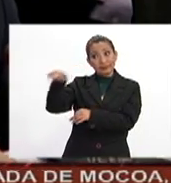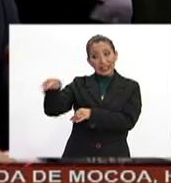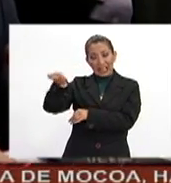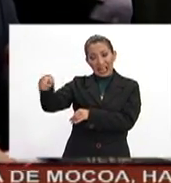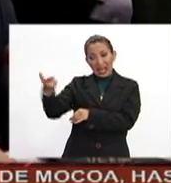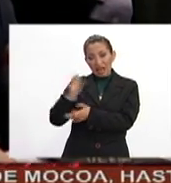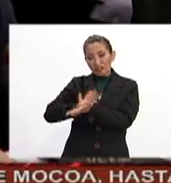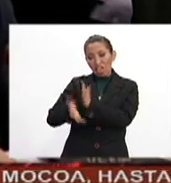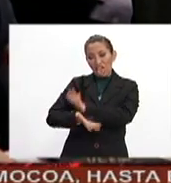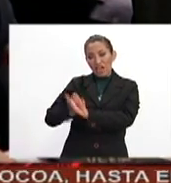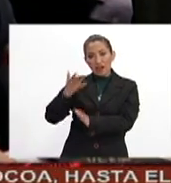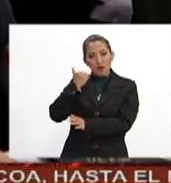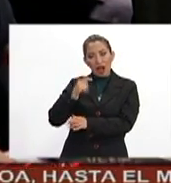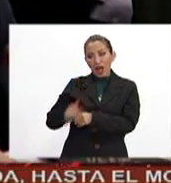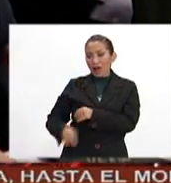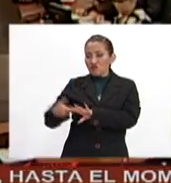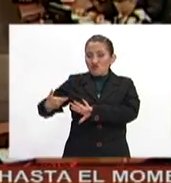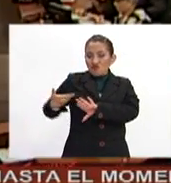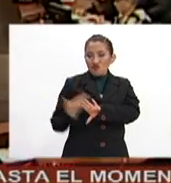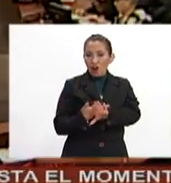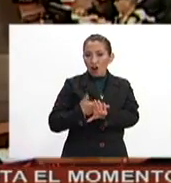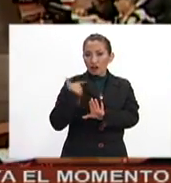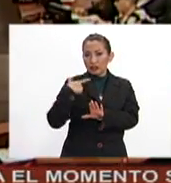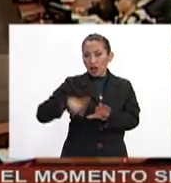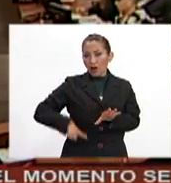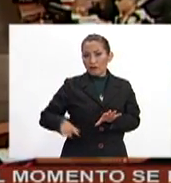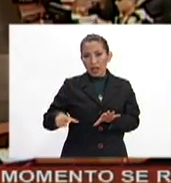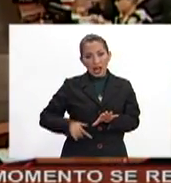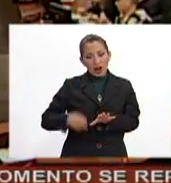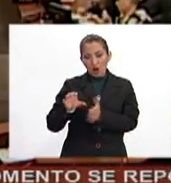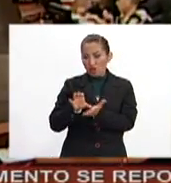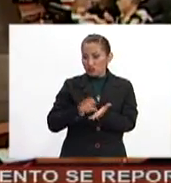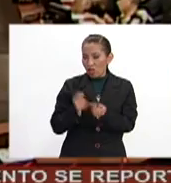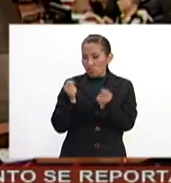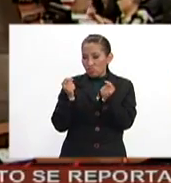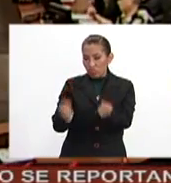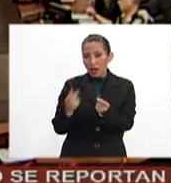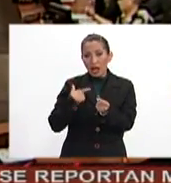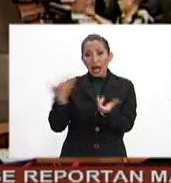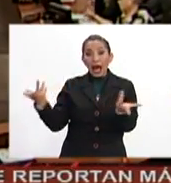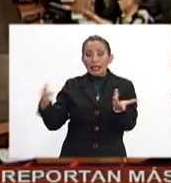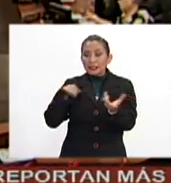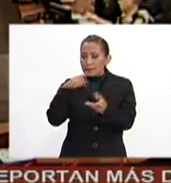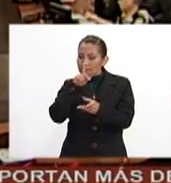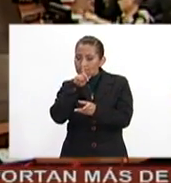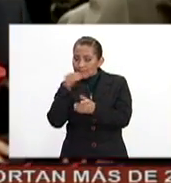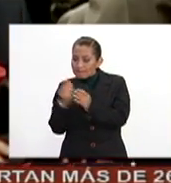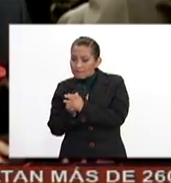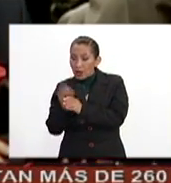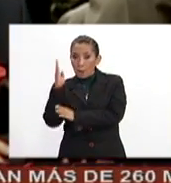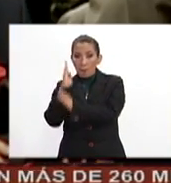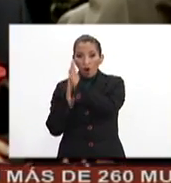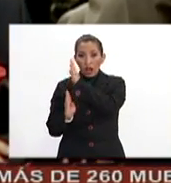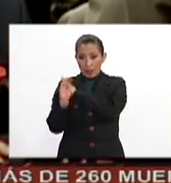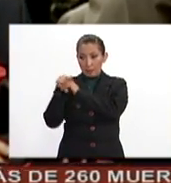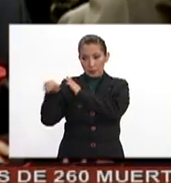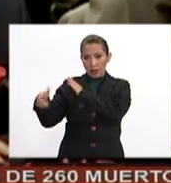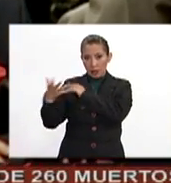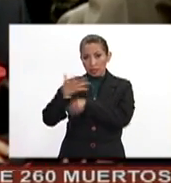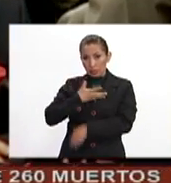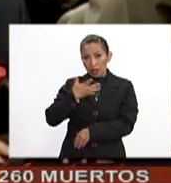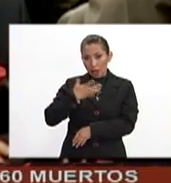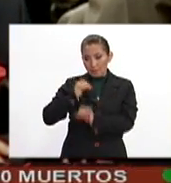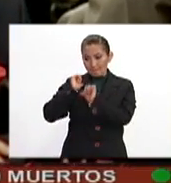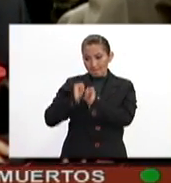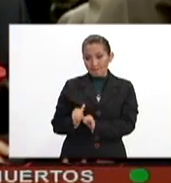se trataba de una reunión ilegal y un golpe de Estado inconstitucional al haberse celebrado pese a que Bolivia, quien lleva